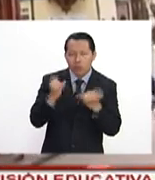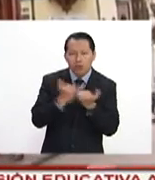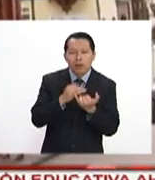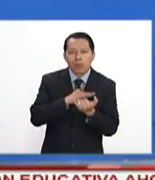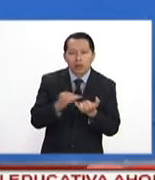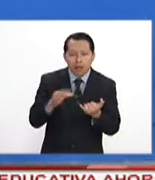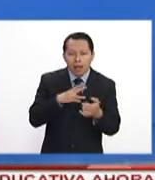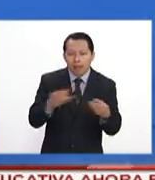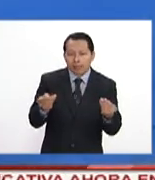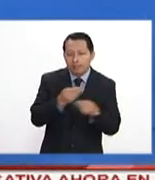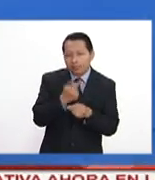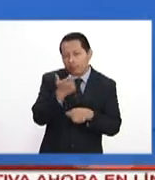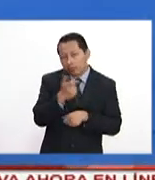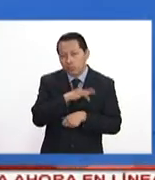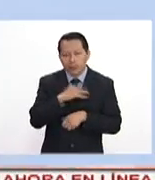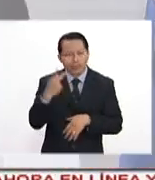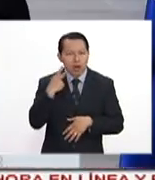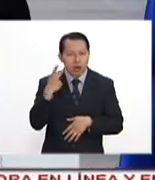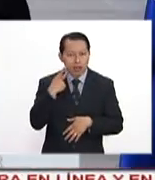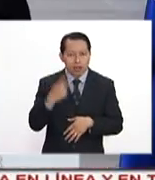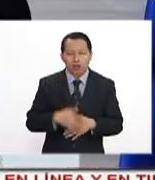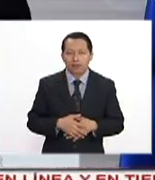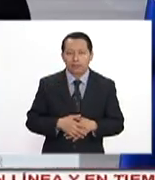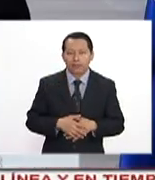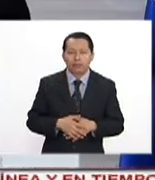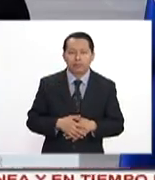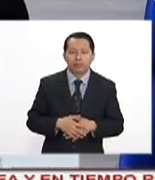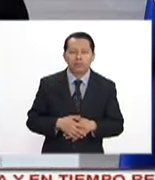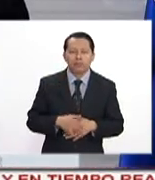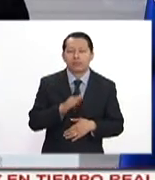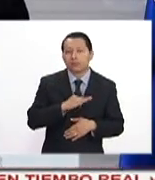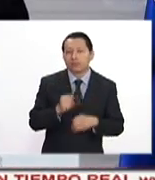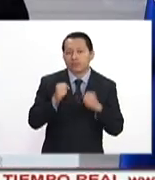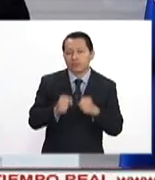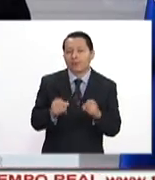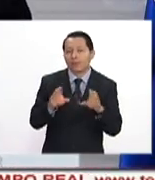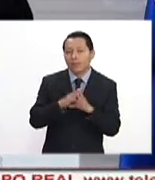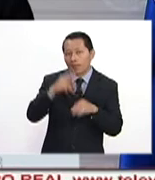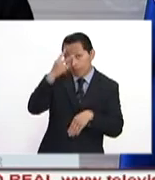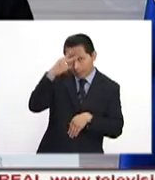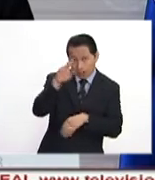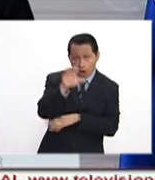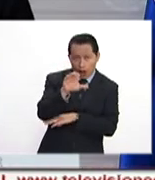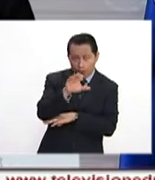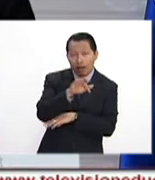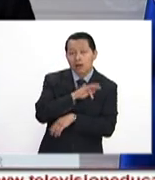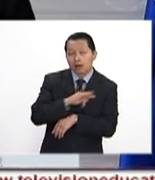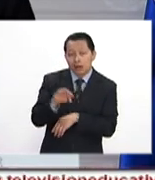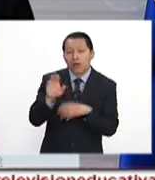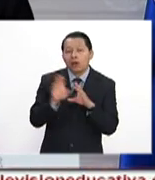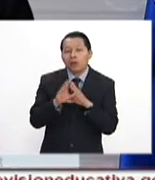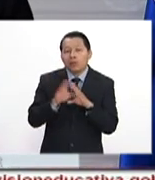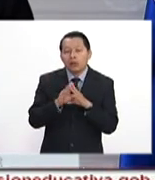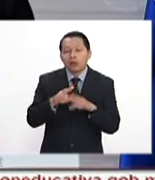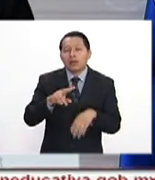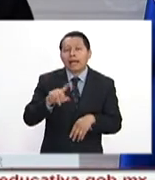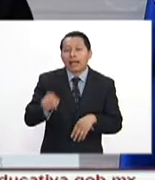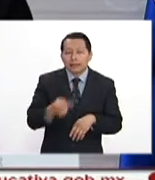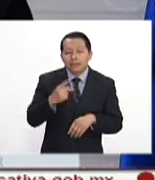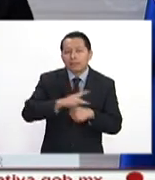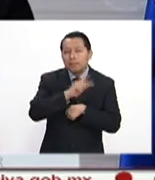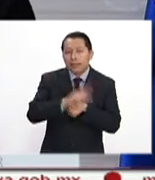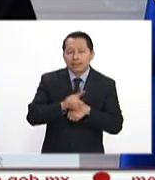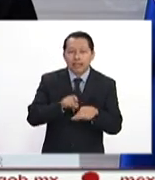el intercambio económico y político. Confirmar que México y Colombia, Colombia y México somos naciones